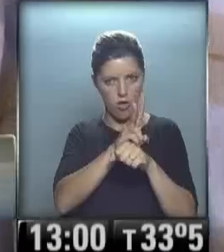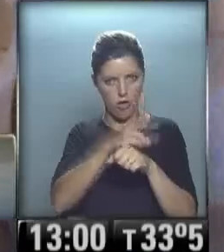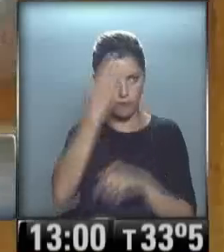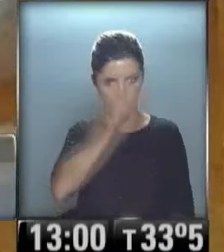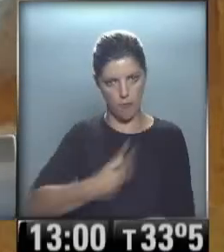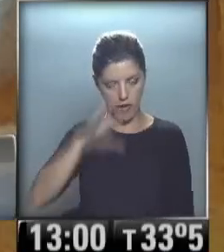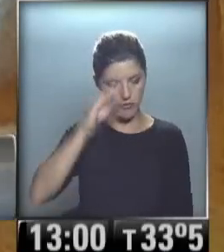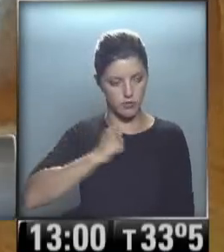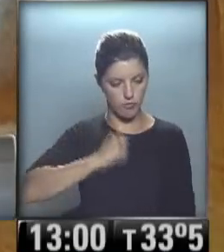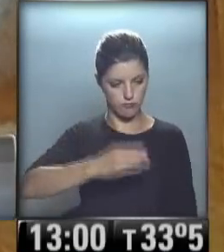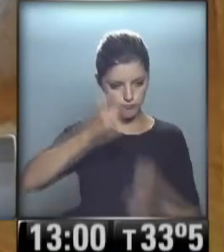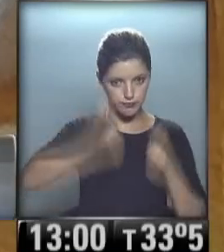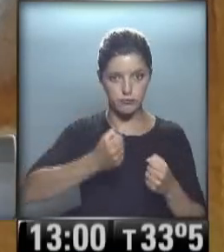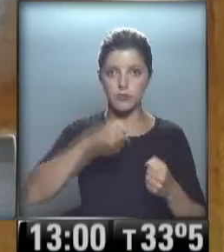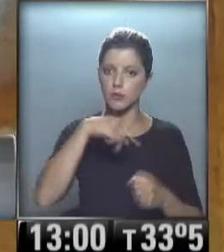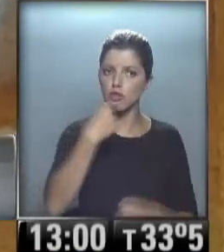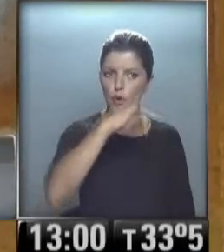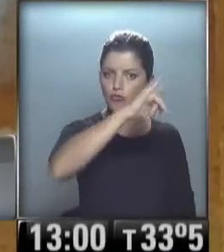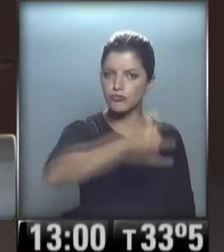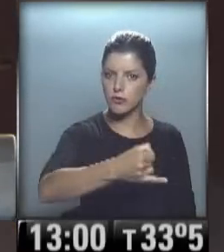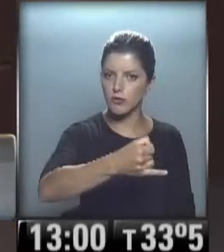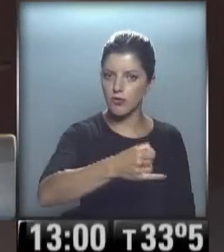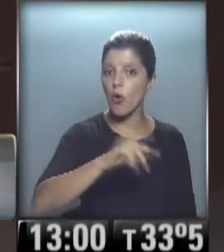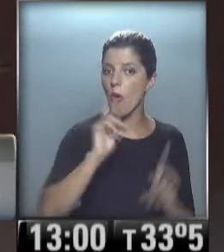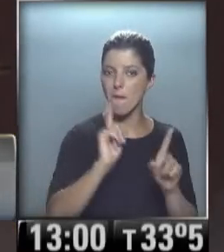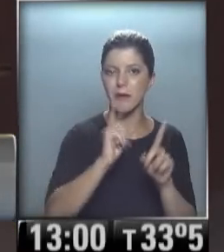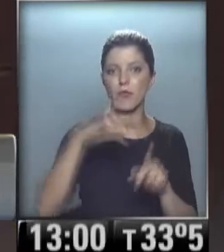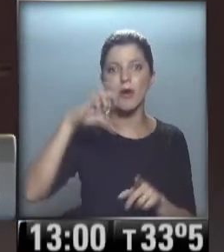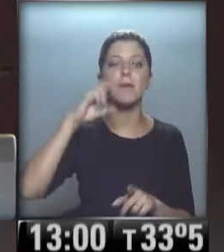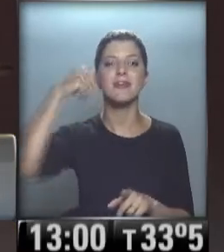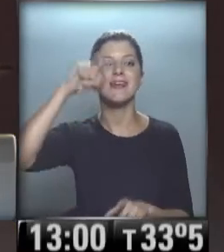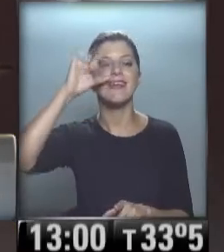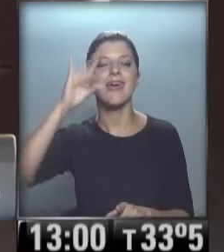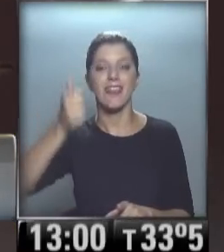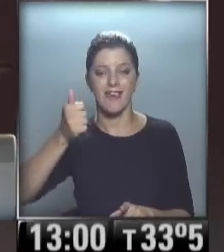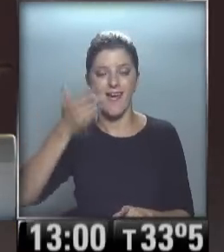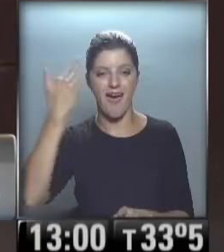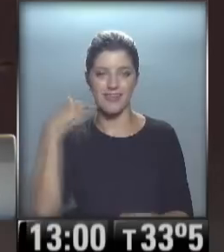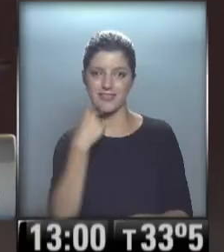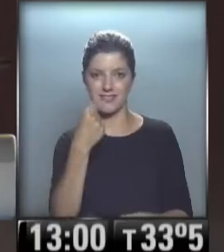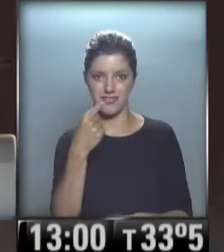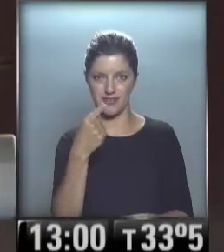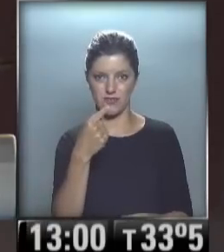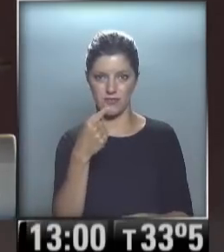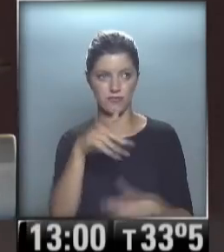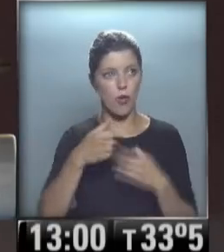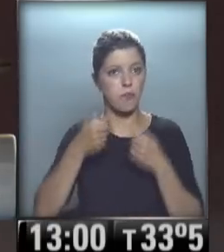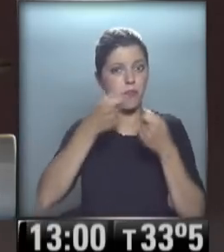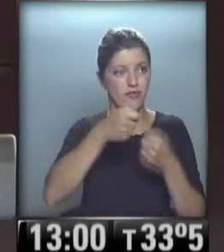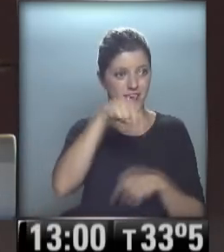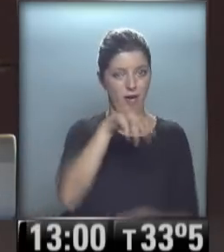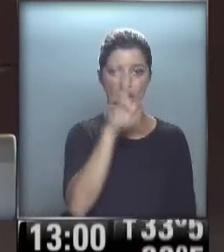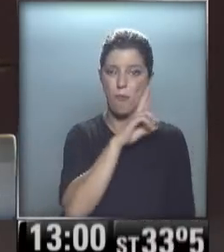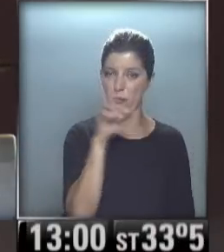militar votó por el sí lo que el mismo Piñera ha señalado que fue en un acto de apoyo probablemente a ella